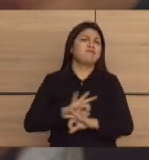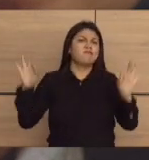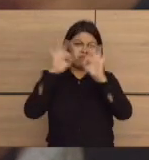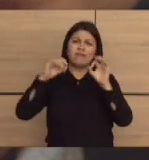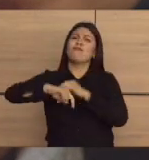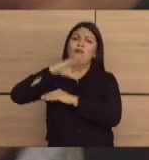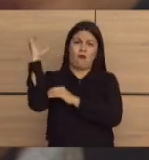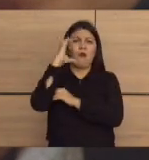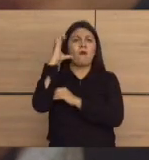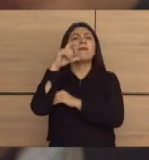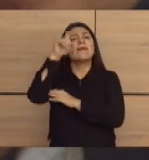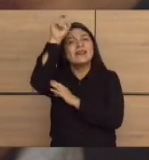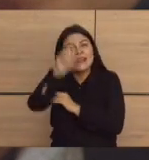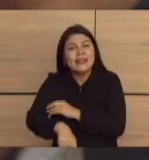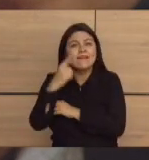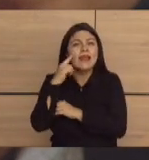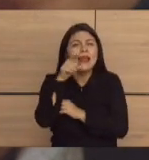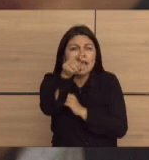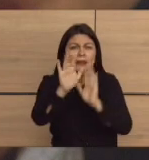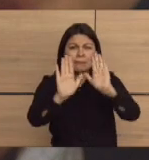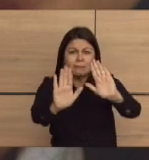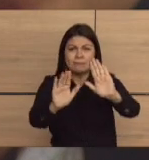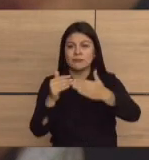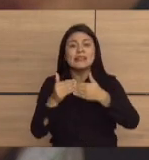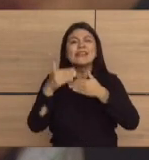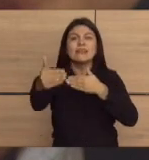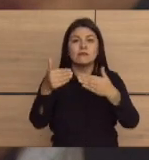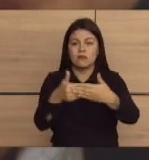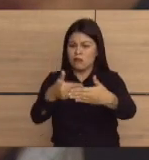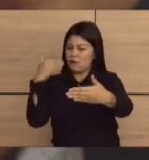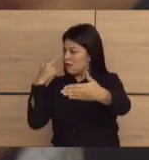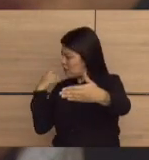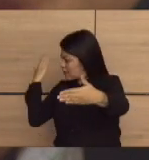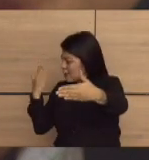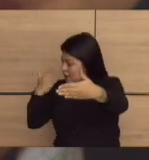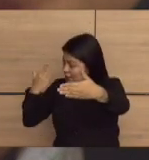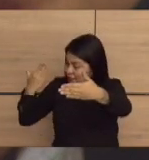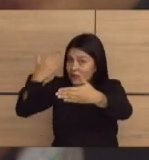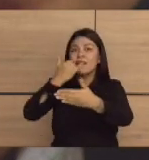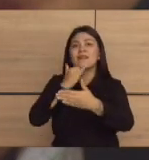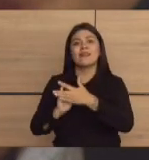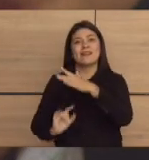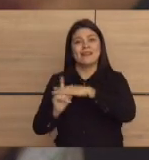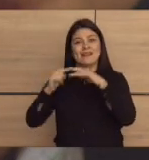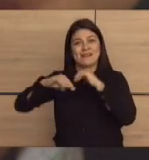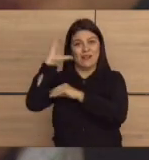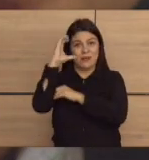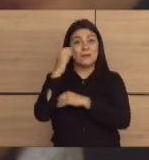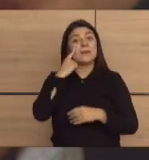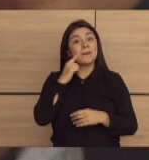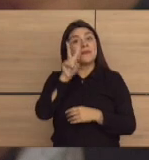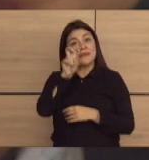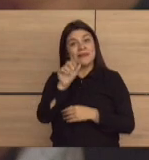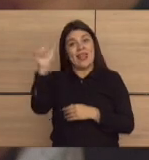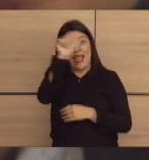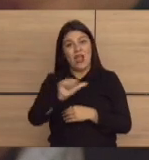necesario revisar, analizar los fundamentos de los orígenes de nuestro país. El 7 de agosto